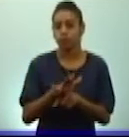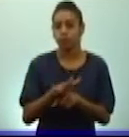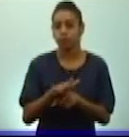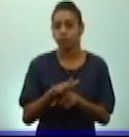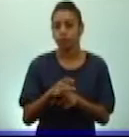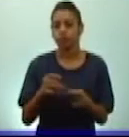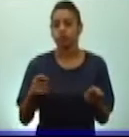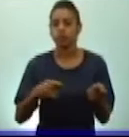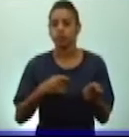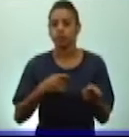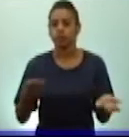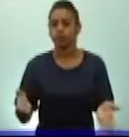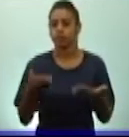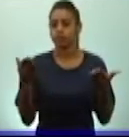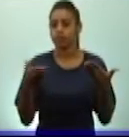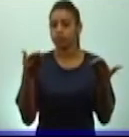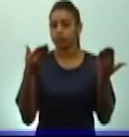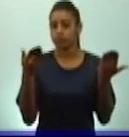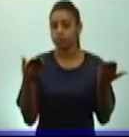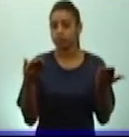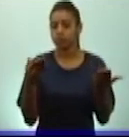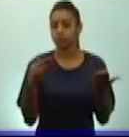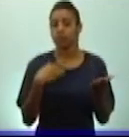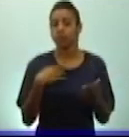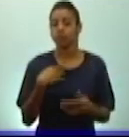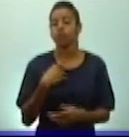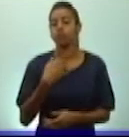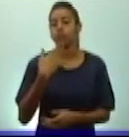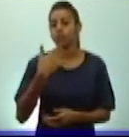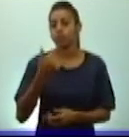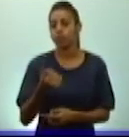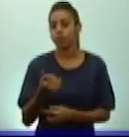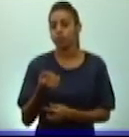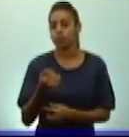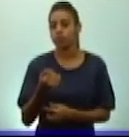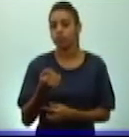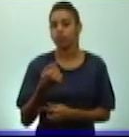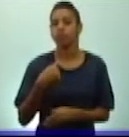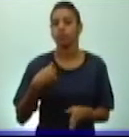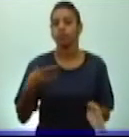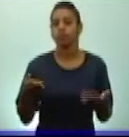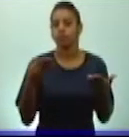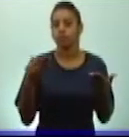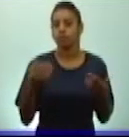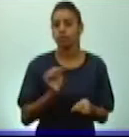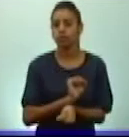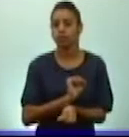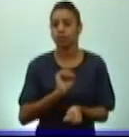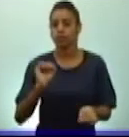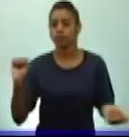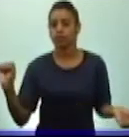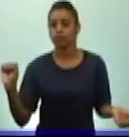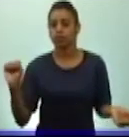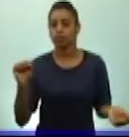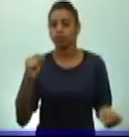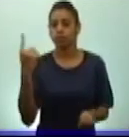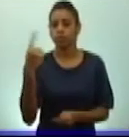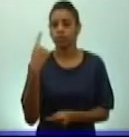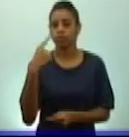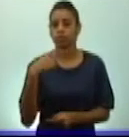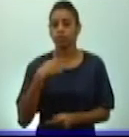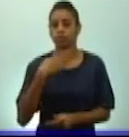desarrollo económico y la justicia social. Estimuló el desarrollo de los movimientos de liberación nacional en América